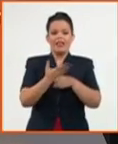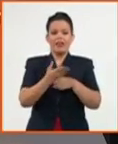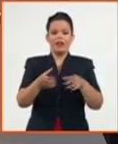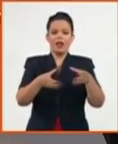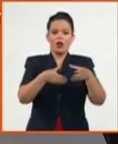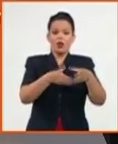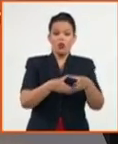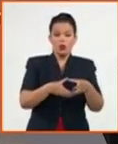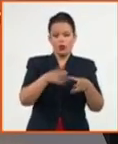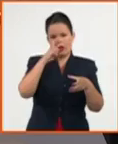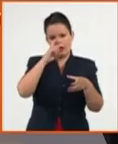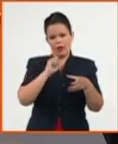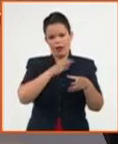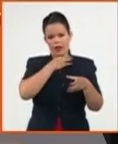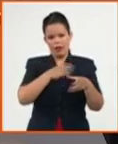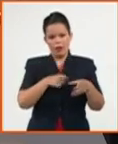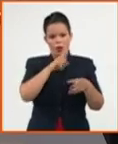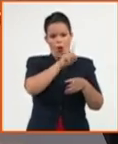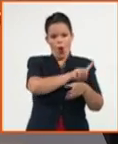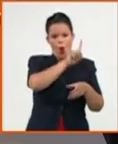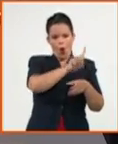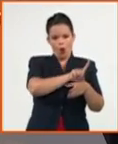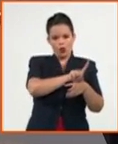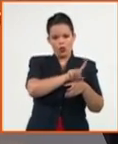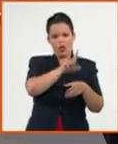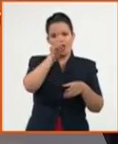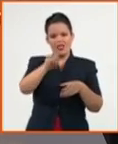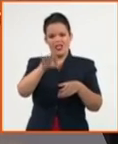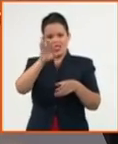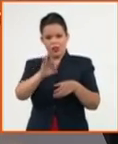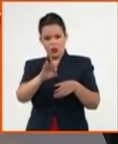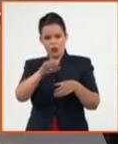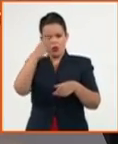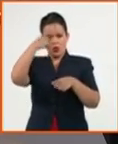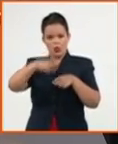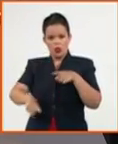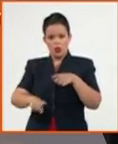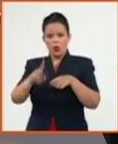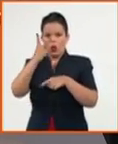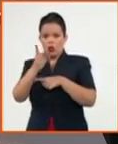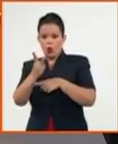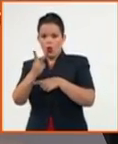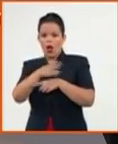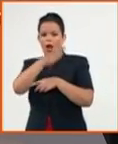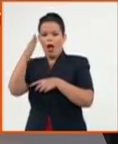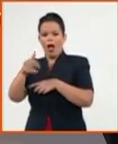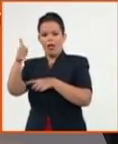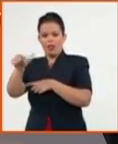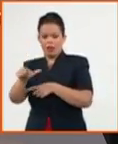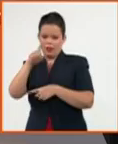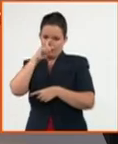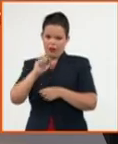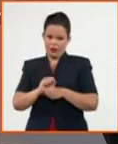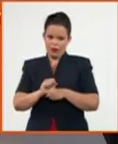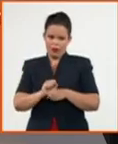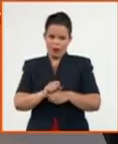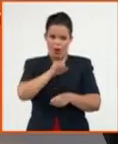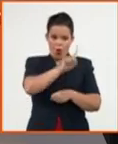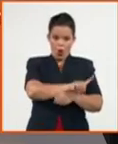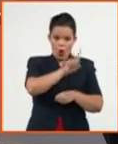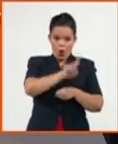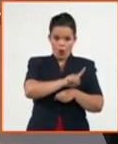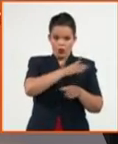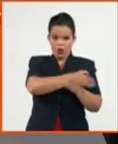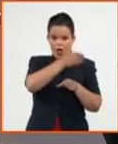11 a 18 años y otros de 2 a 10 el de 11 a 18 años justamente donde estamos en este momento